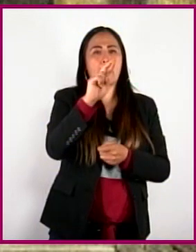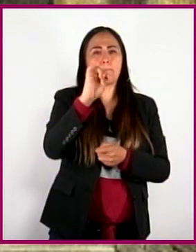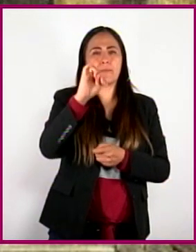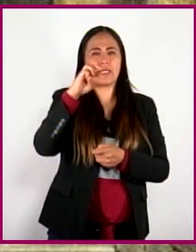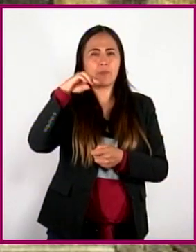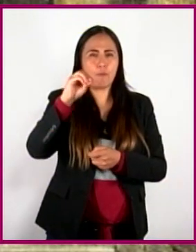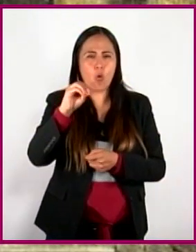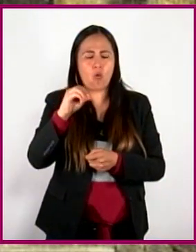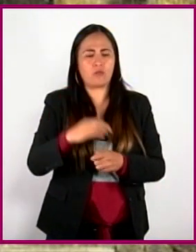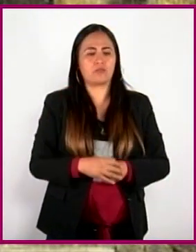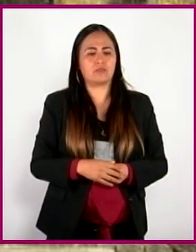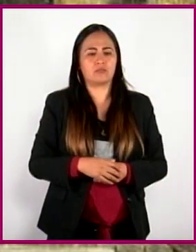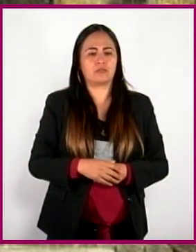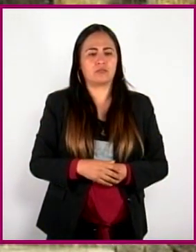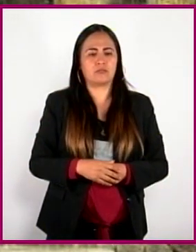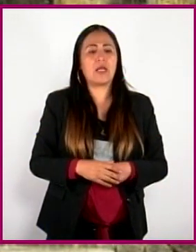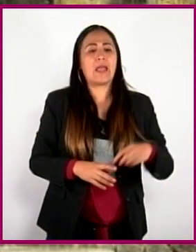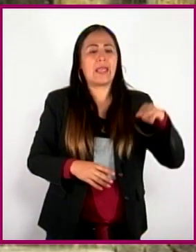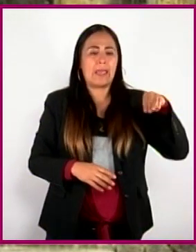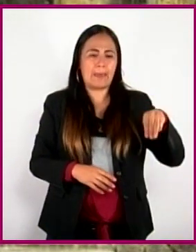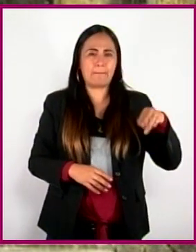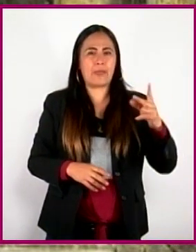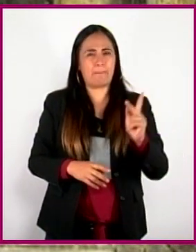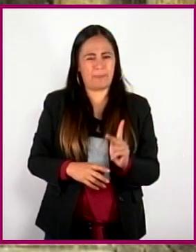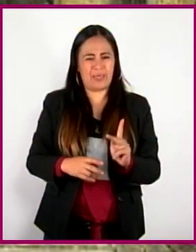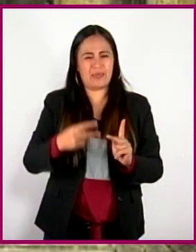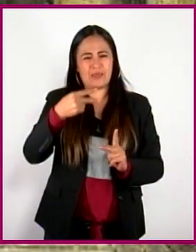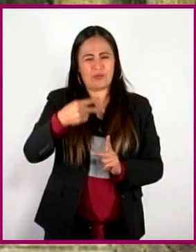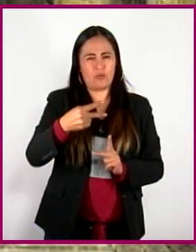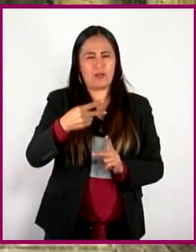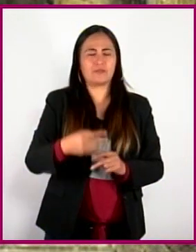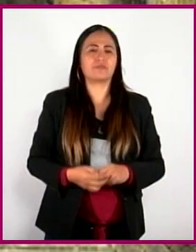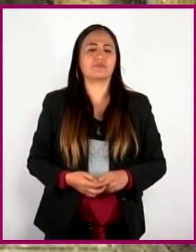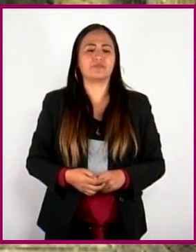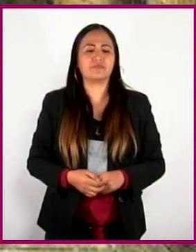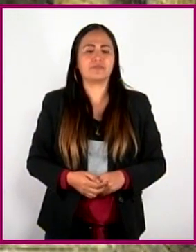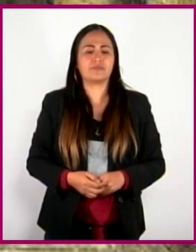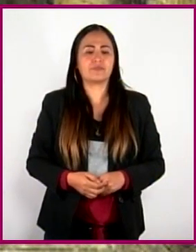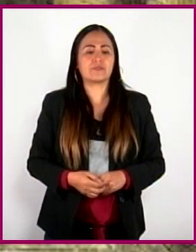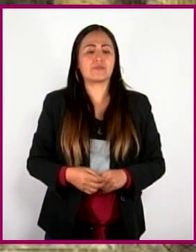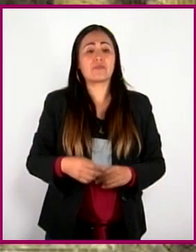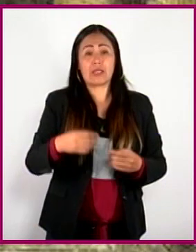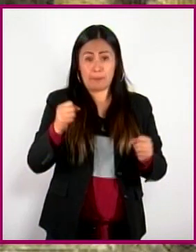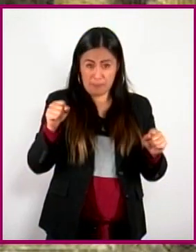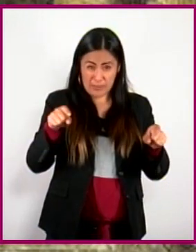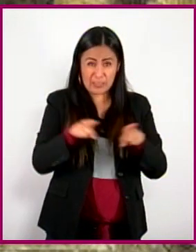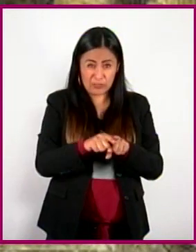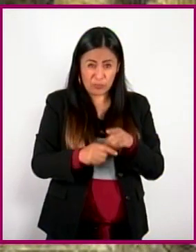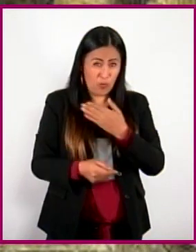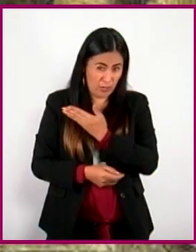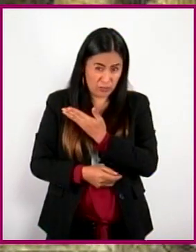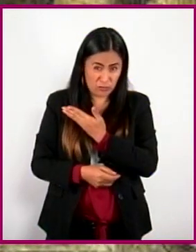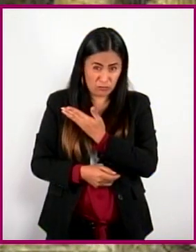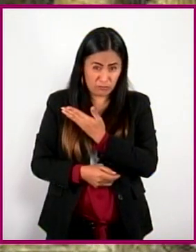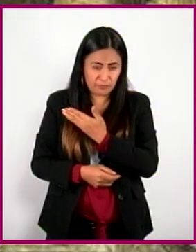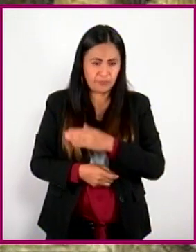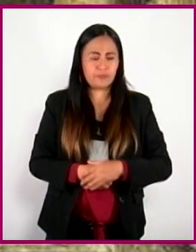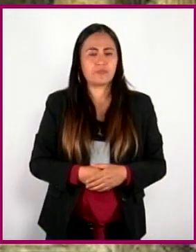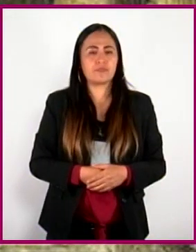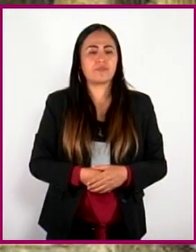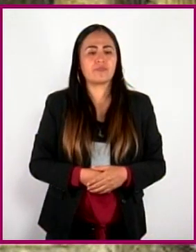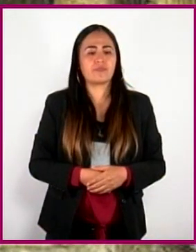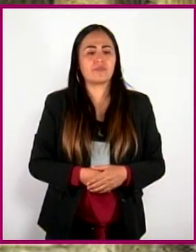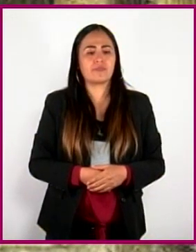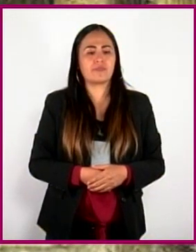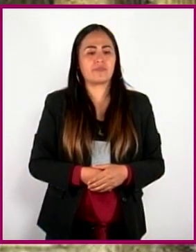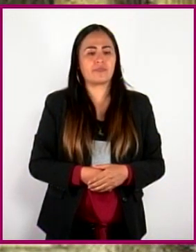primo, decimos que es un primo de Mersenne. No es cierto que para cualquier primo p, mp sea primo. Por ejemplo, el undécimo